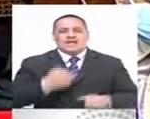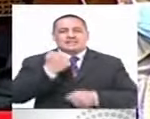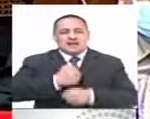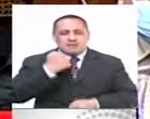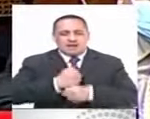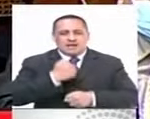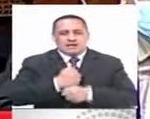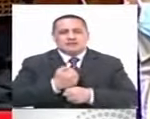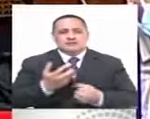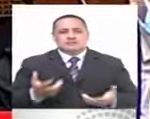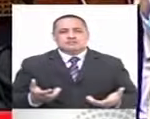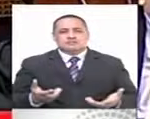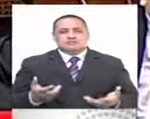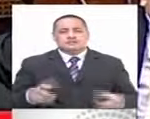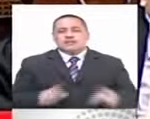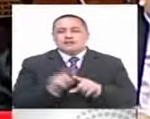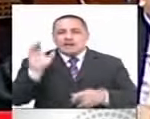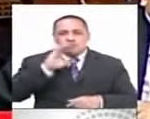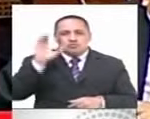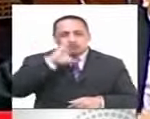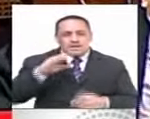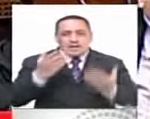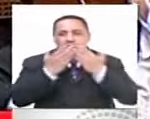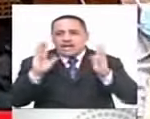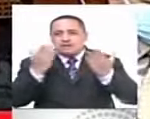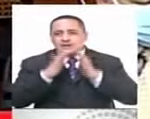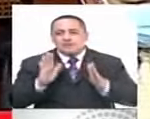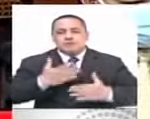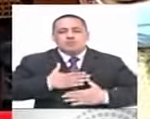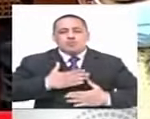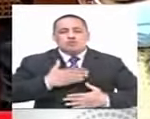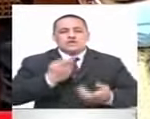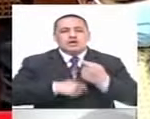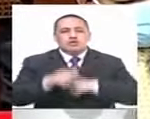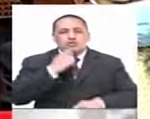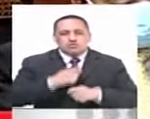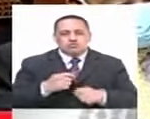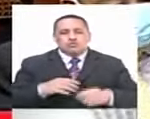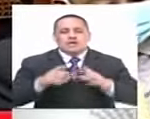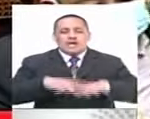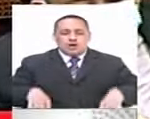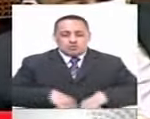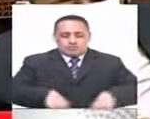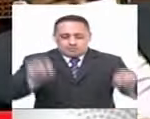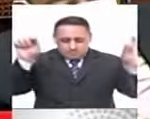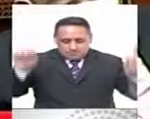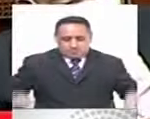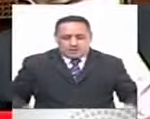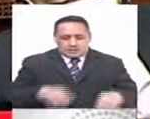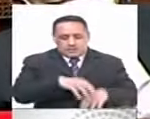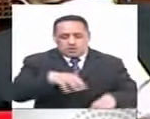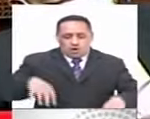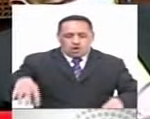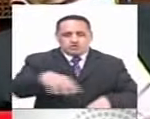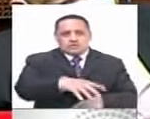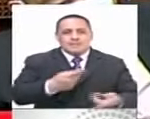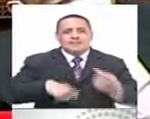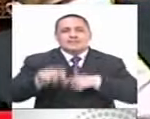trabajar, a buscar abrir sus pequeños negocios, a tirar un plástico en el cual ponen algunas